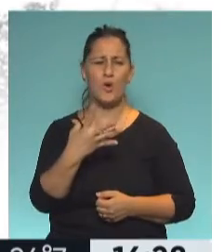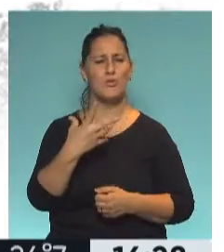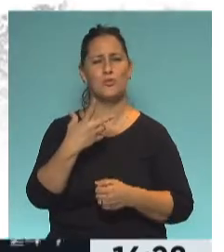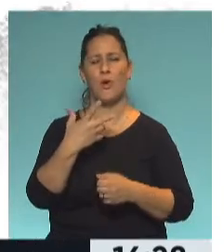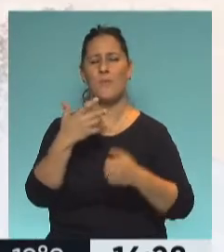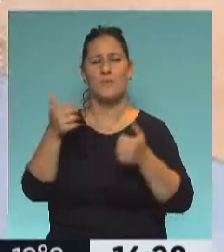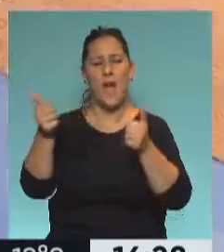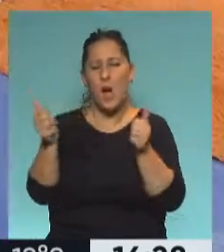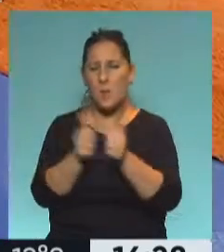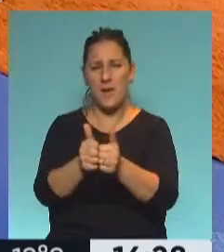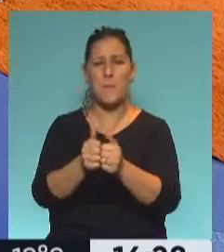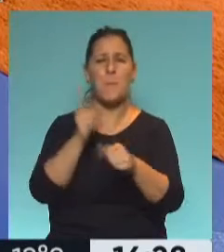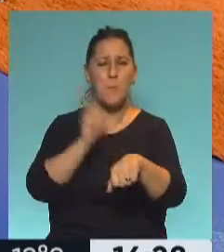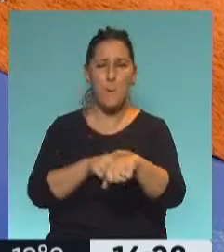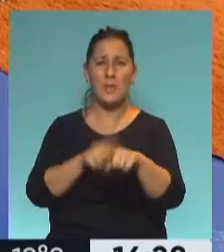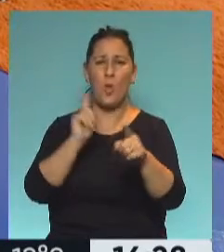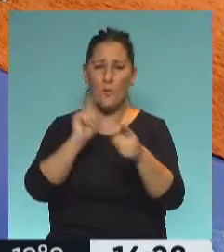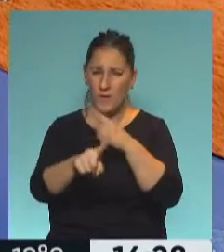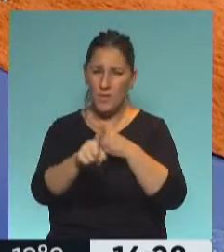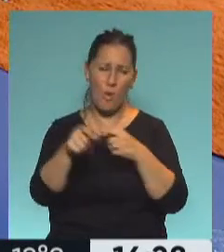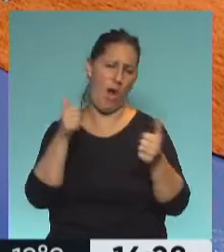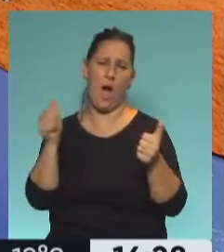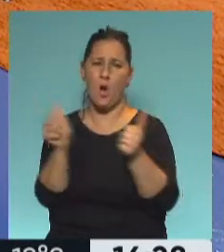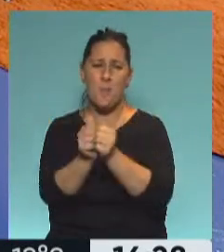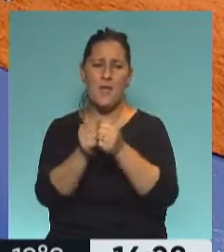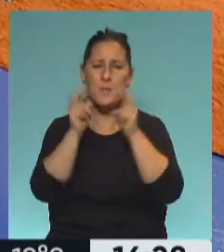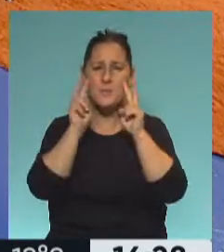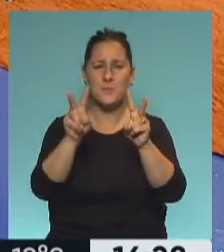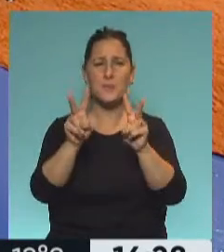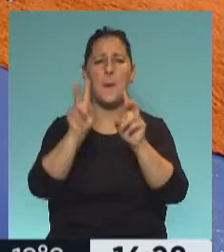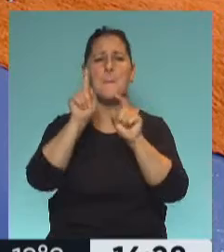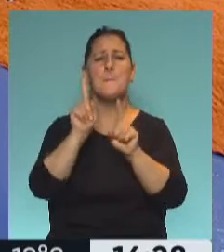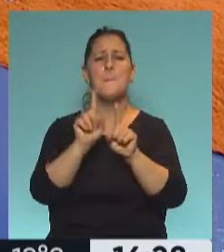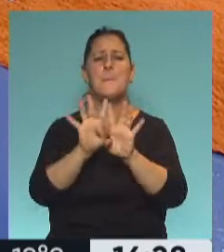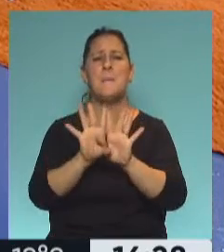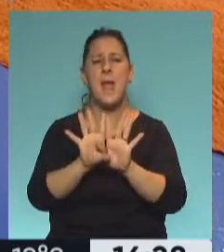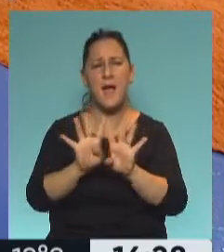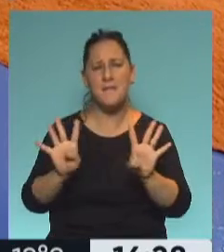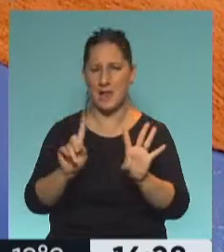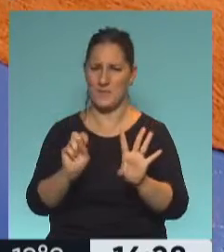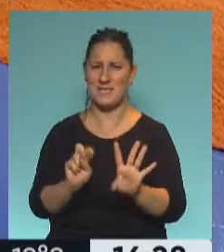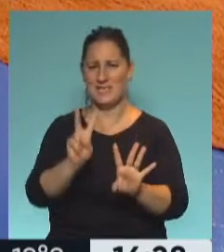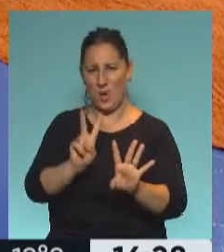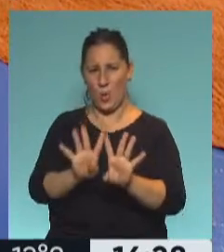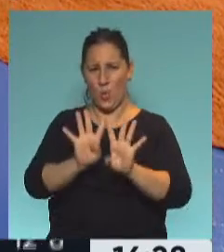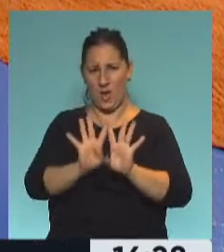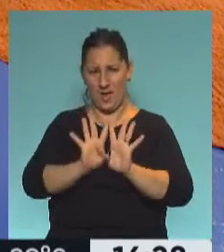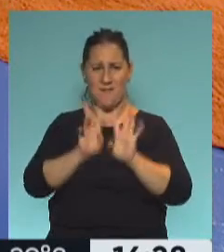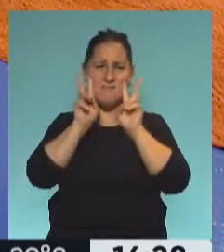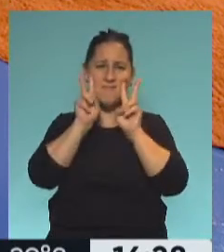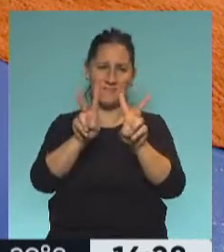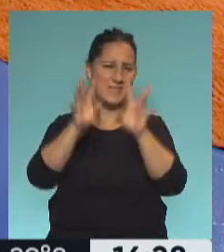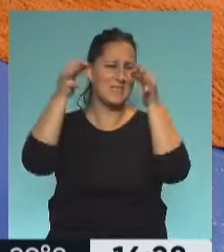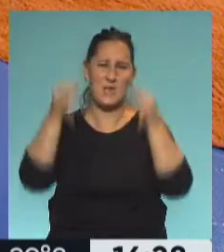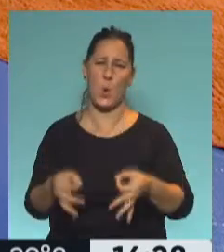hagan. Cuando la canten en vivo, ahí estaremos con ustedes viéndola también. No sé si en primera fila, por lo menos una segunda, sí. Una tercera. Y sí, no, mínimo,